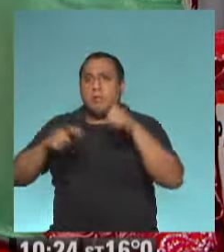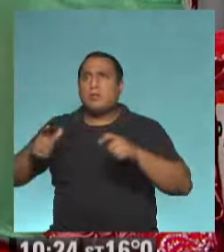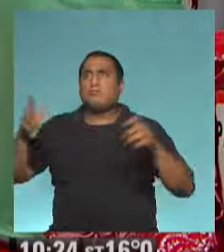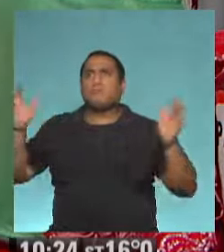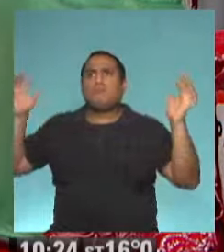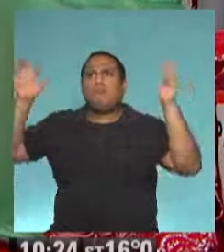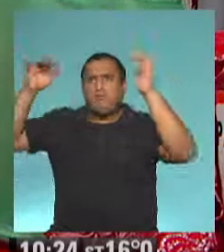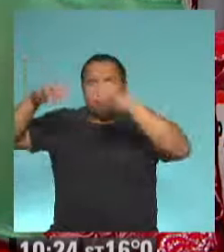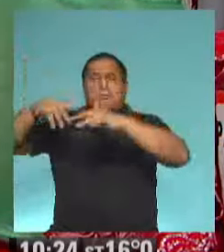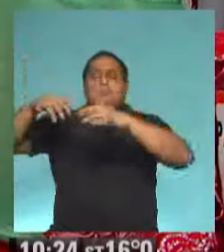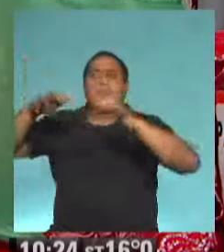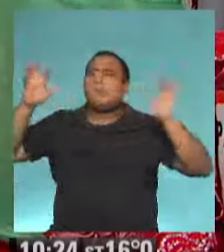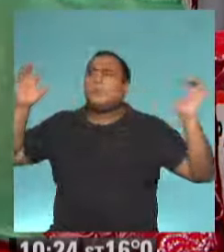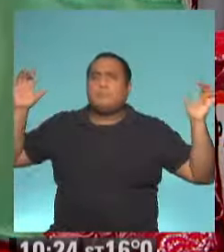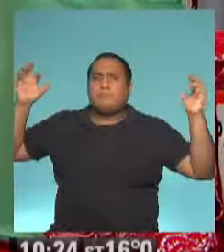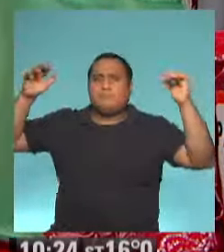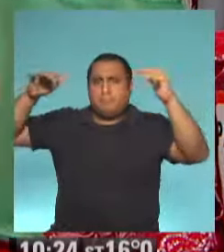comparsas, se reúnen alrededor